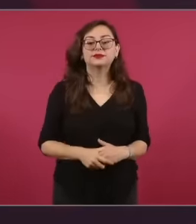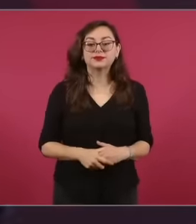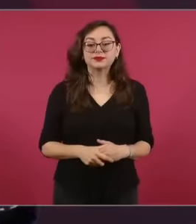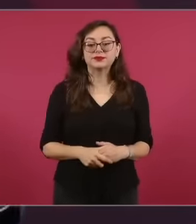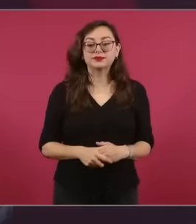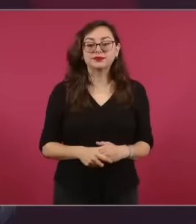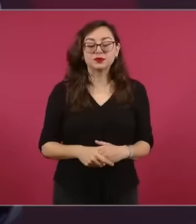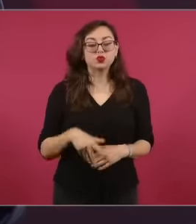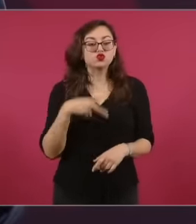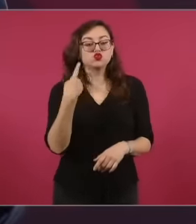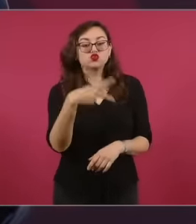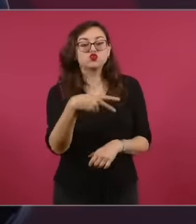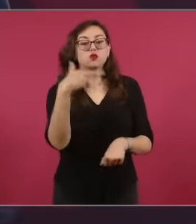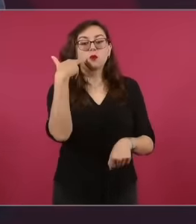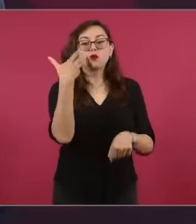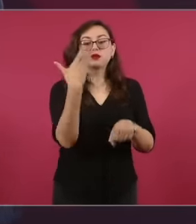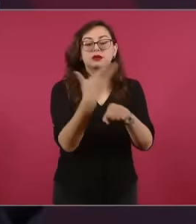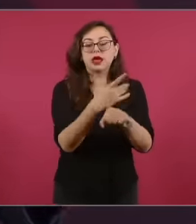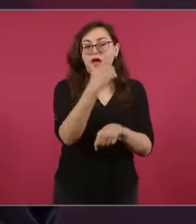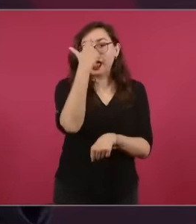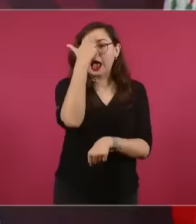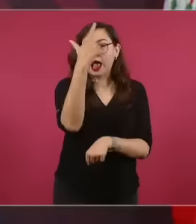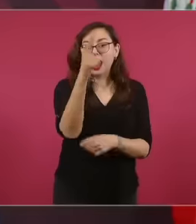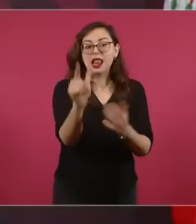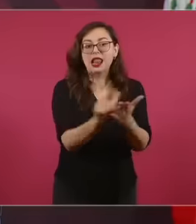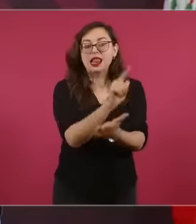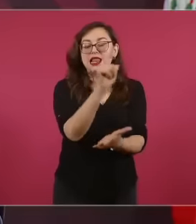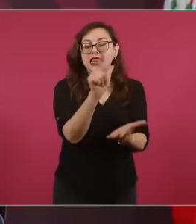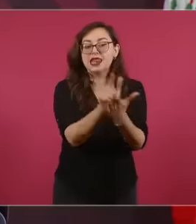Y es muy claro